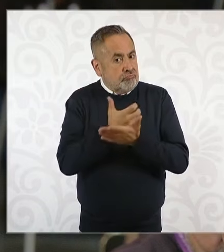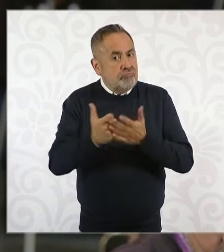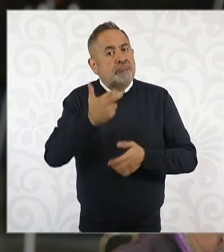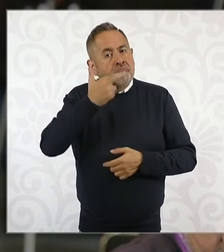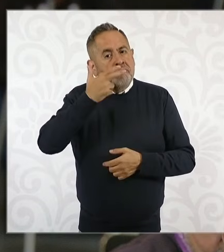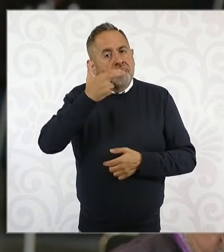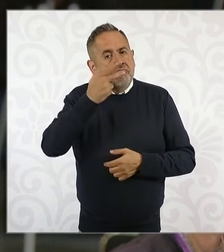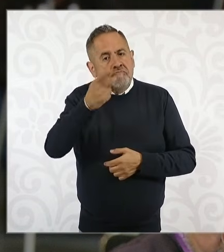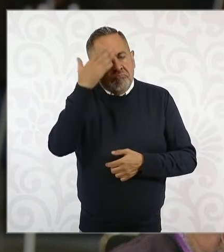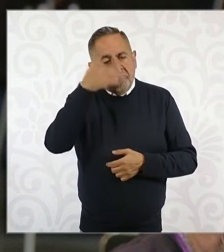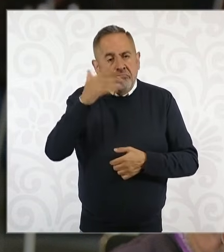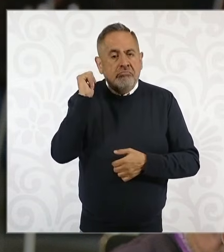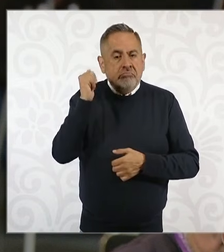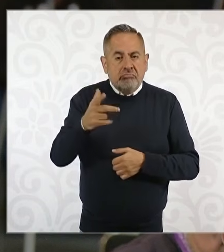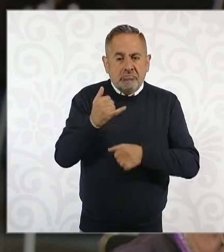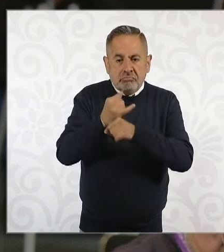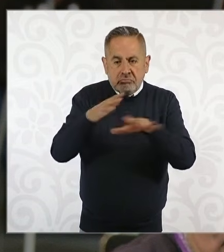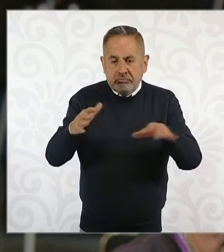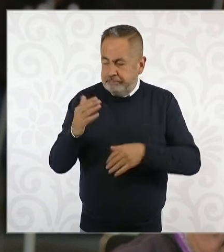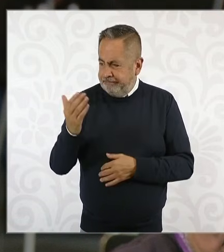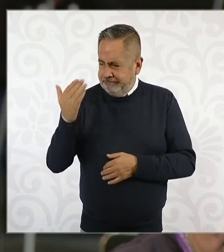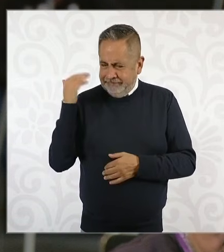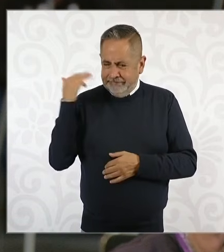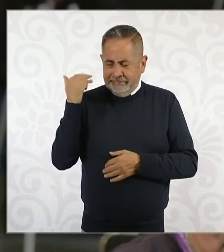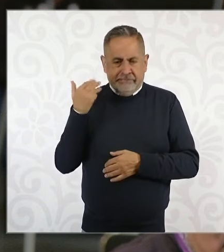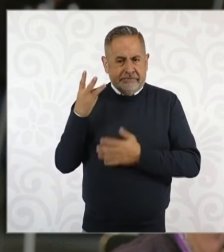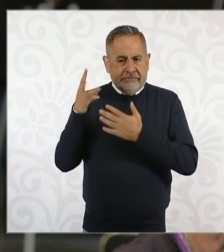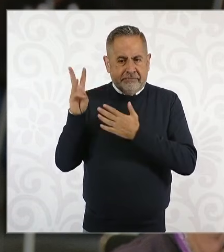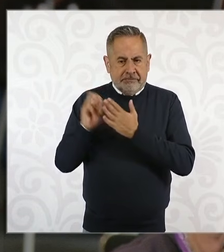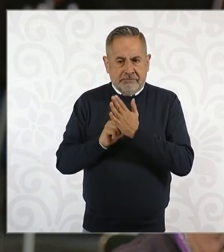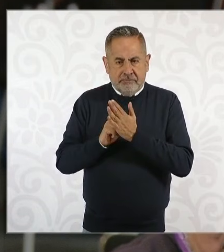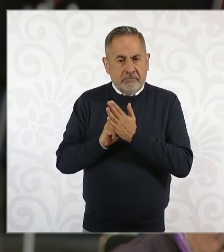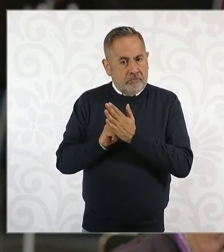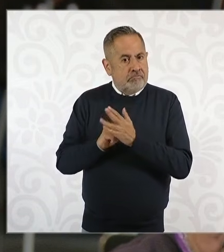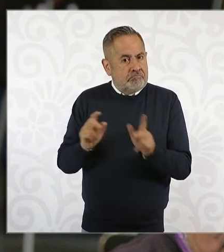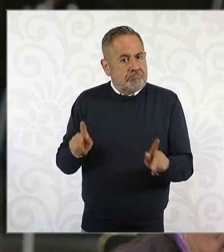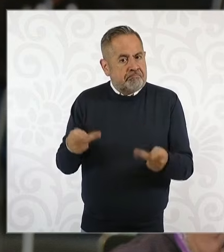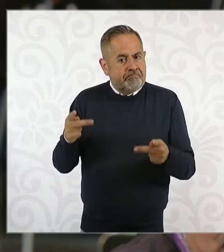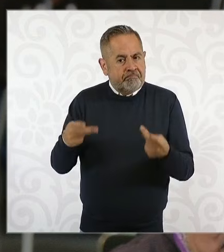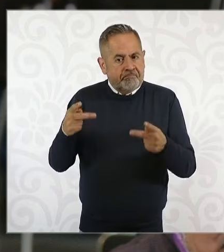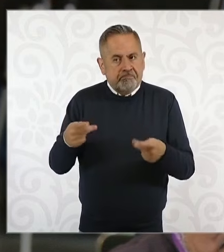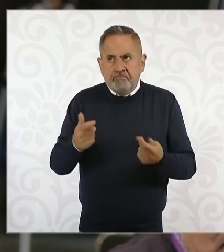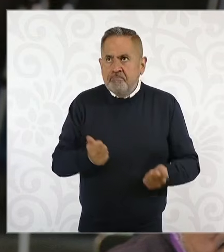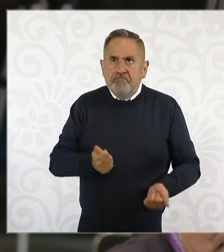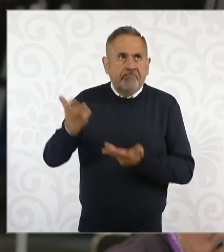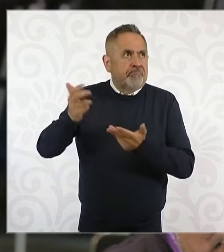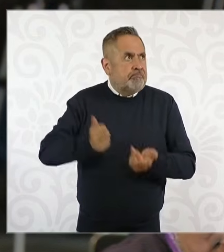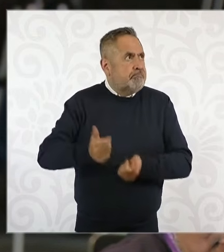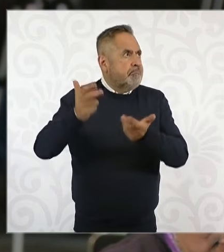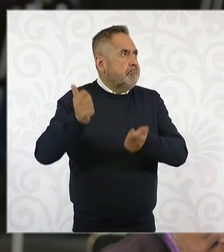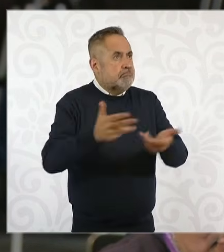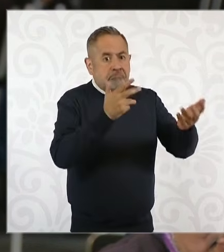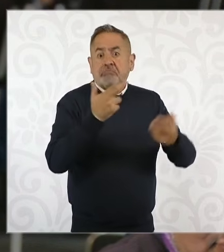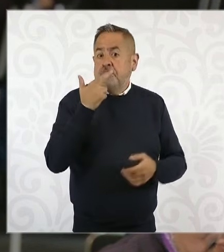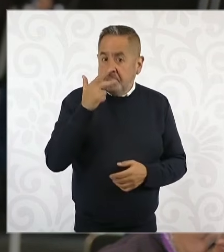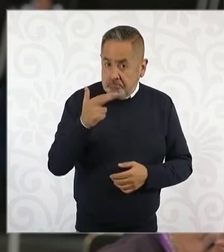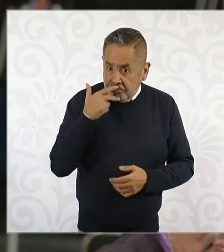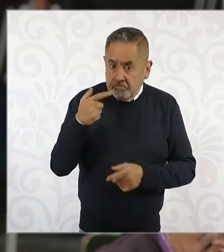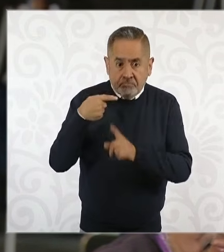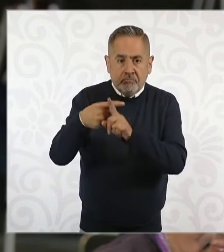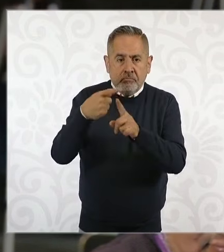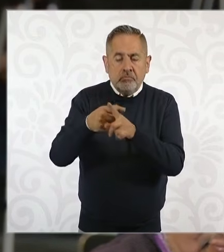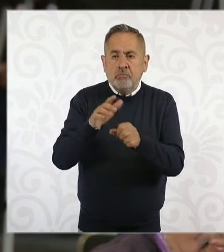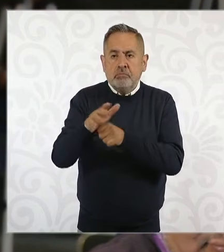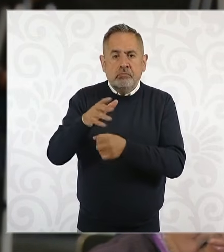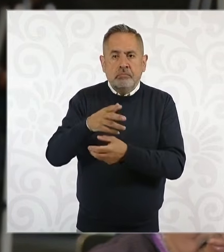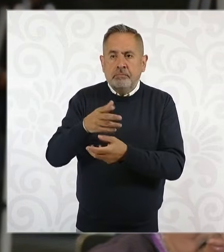ventas de Pemex que repuntaron el primer trimestre de este año, cómo va y qué beneficios